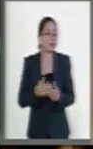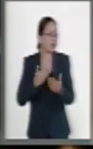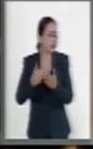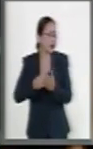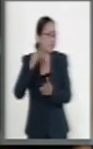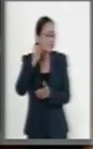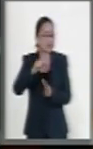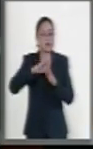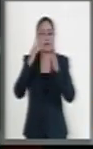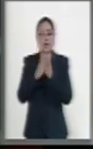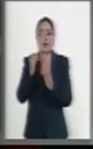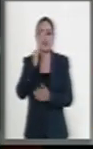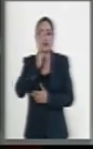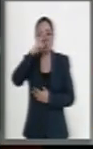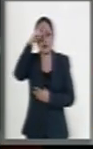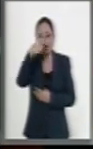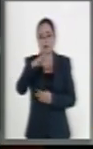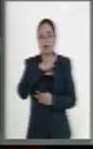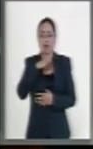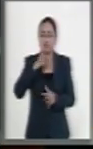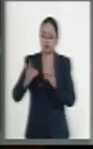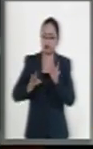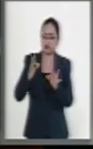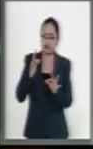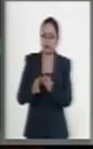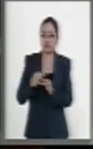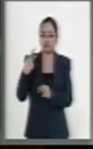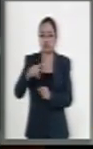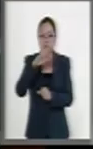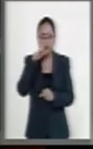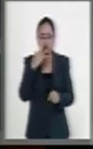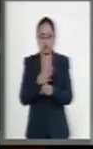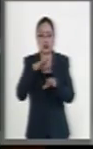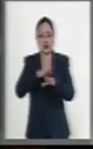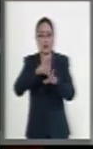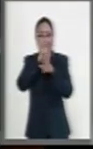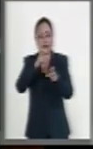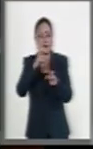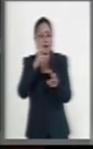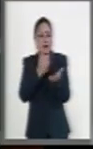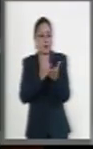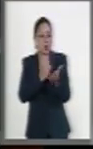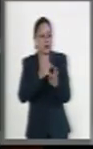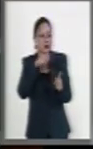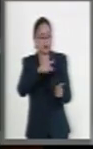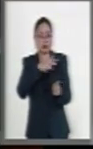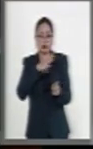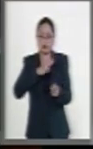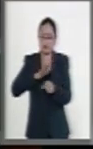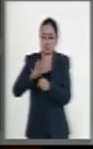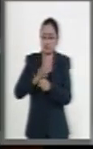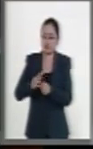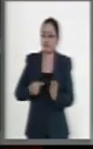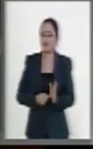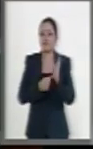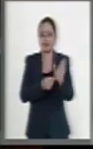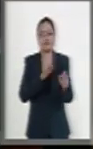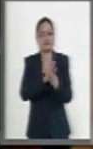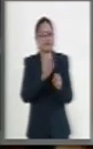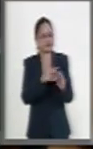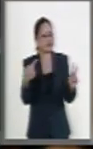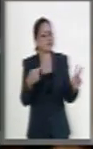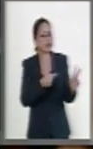el Senado de la República cumplirá con su obligación en materia fiscal y estará mandando las señales correctas